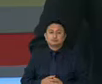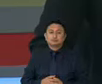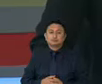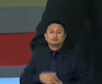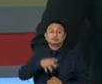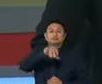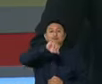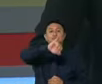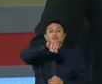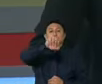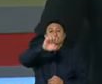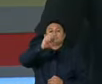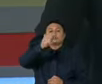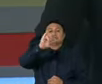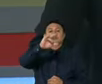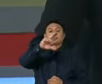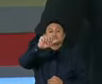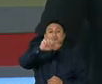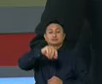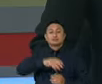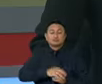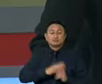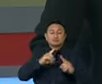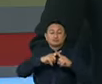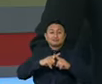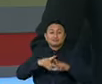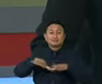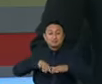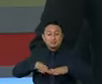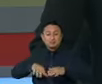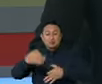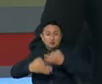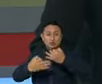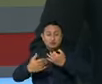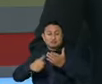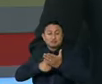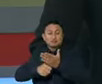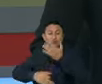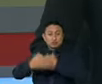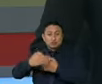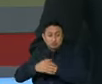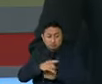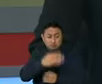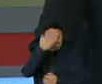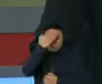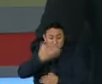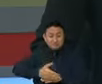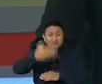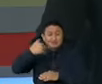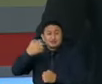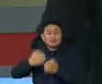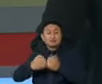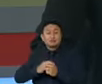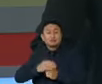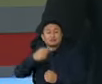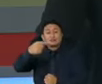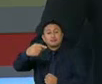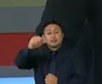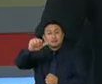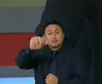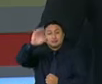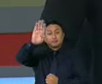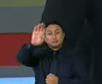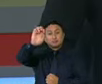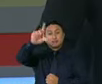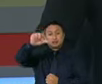Jessica Jaramillo, ex coordinadora jurídica del Ministerio de Justicia, quien conoció el caso Gabela, mencionó que sí existe